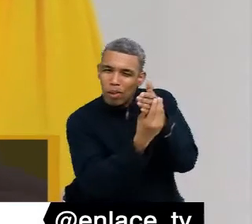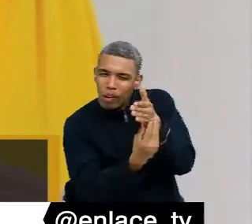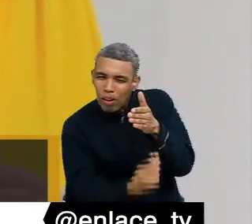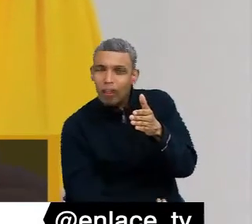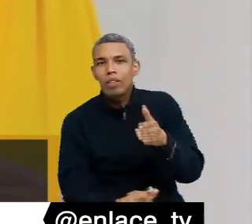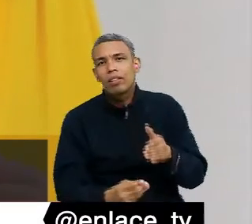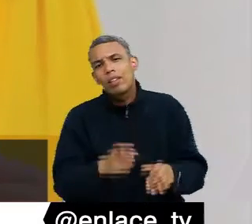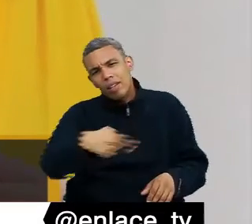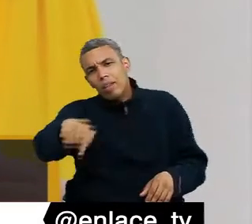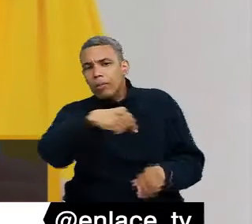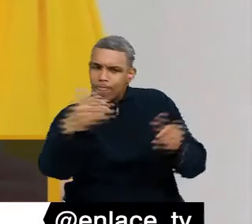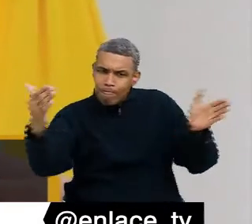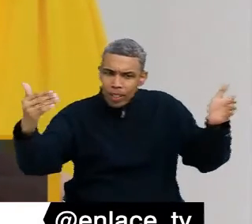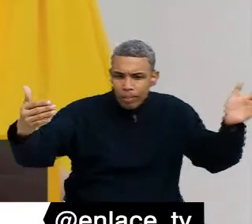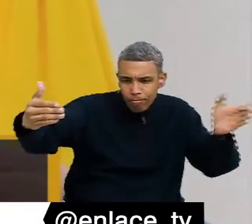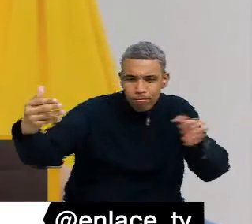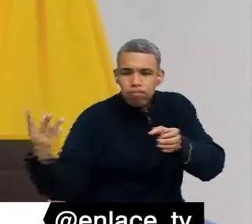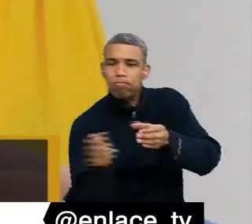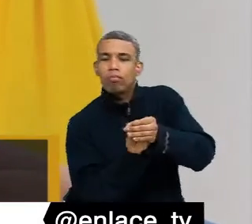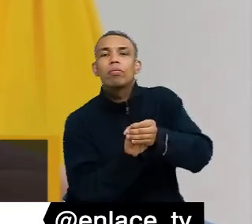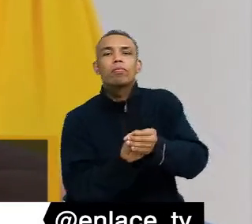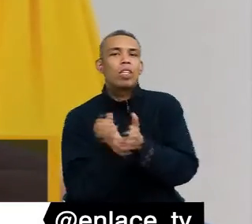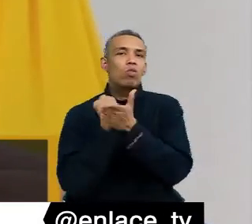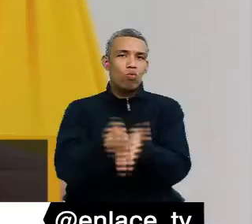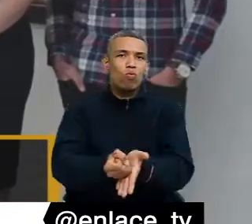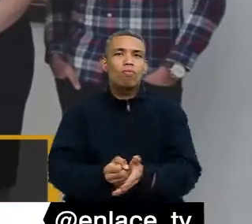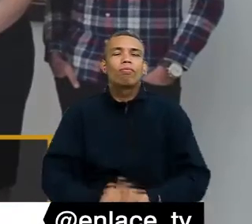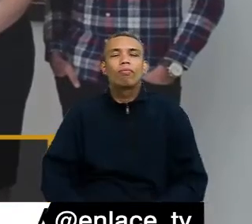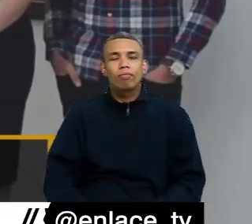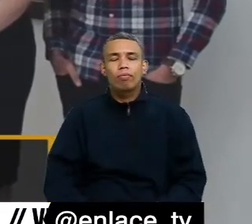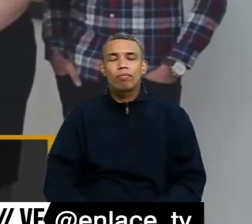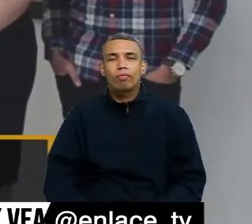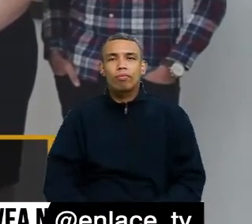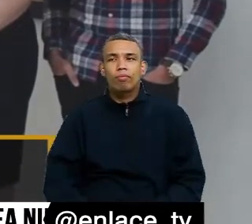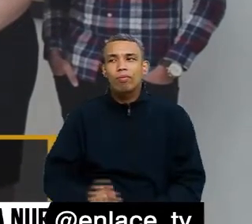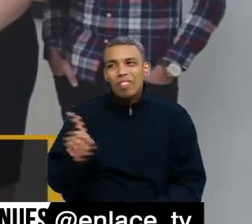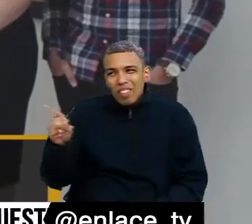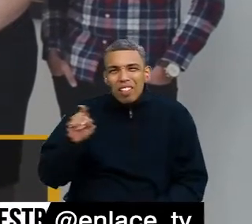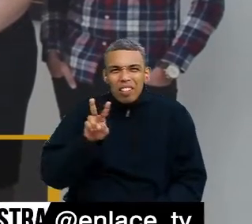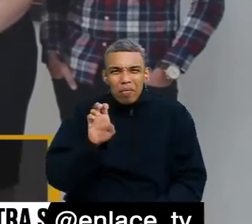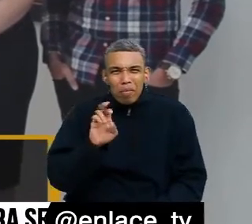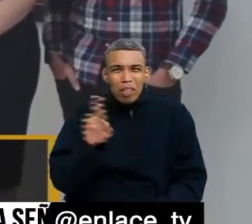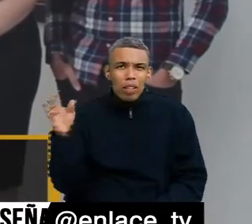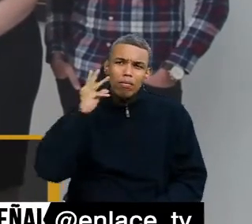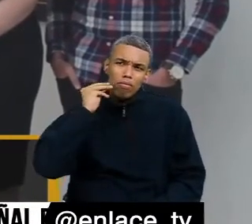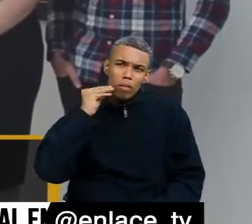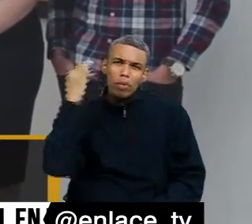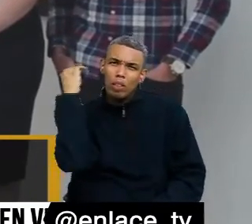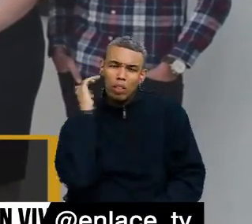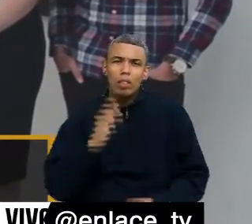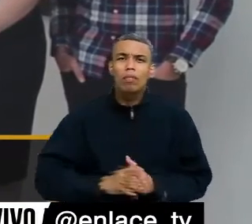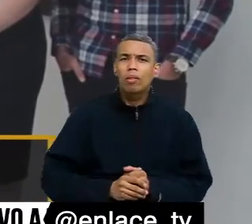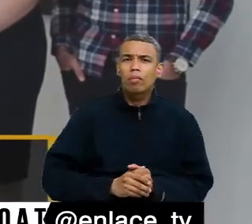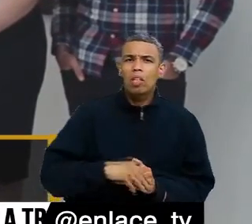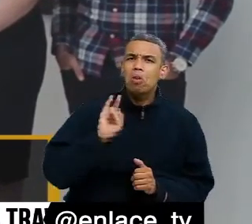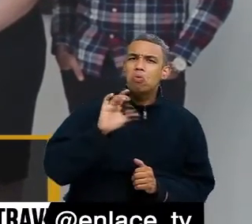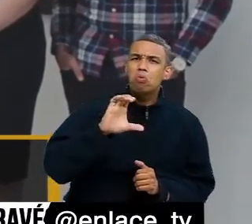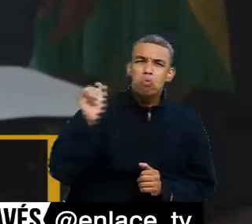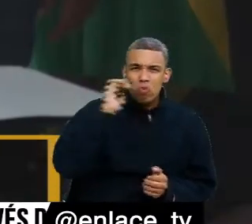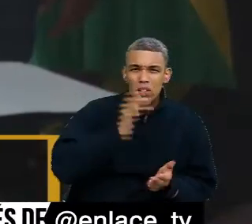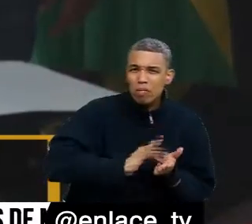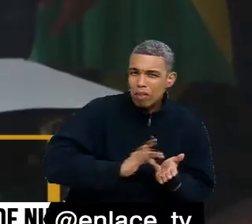pueda recibir un buen y oportuno servicio. Vera se desempeñó como jefe de atención ambulatoria y jefe del departamento de